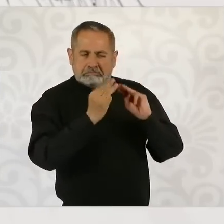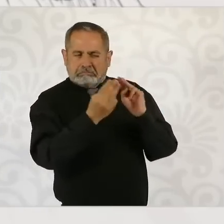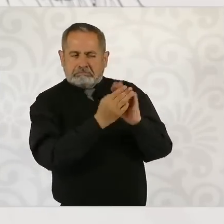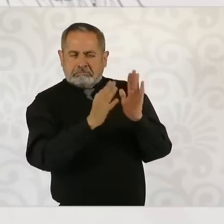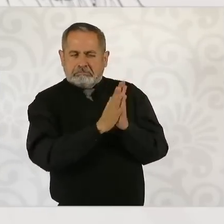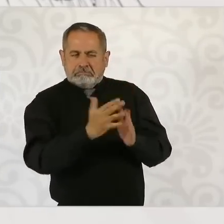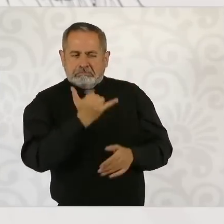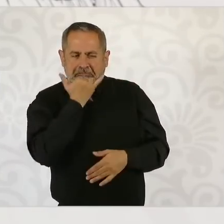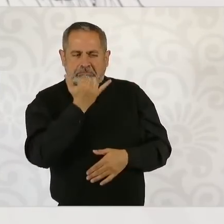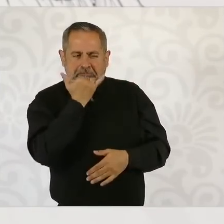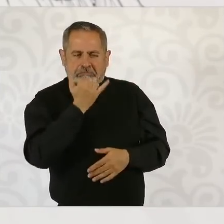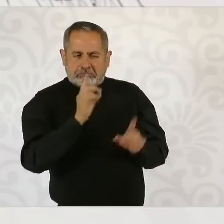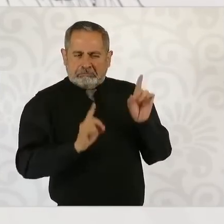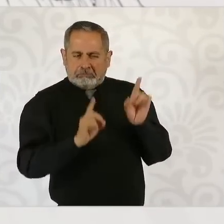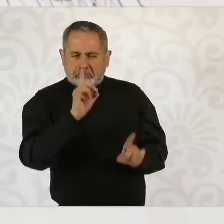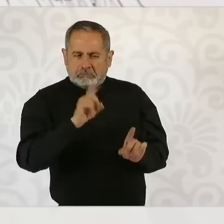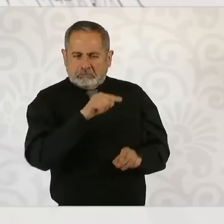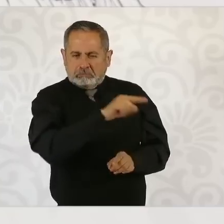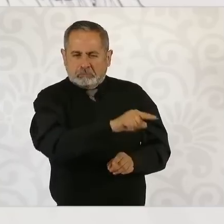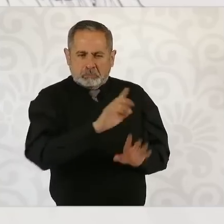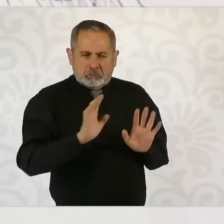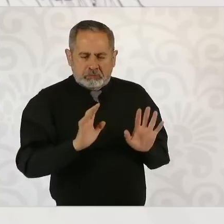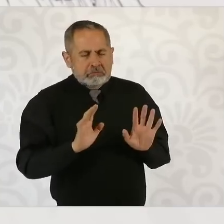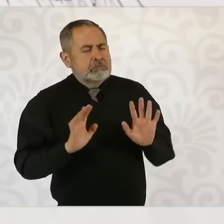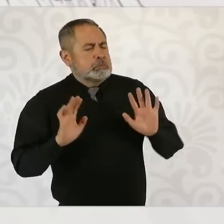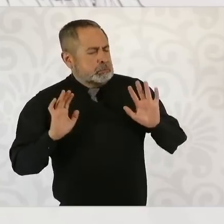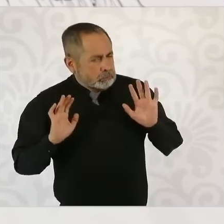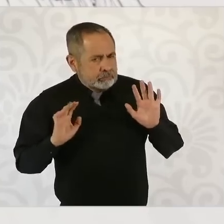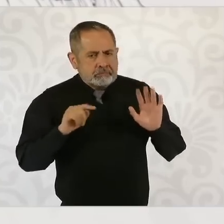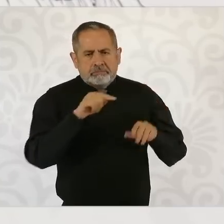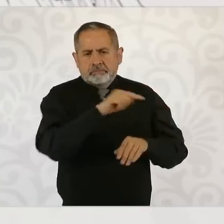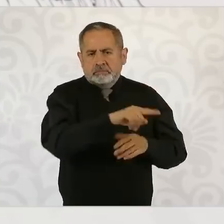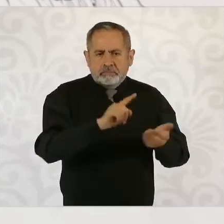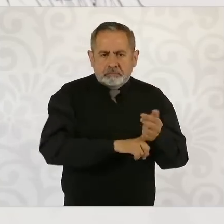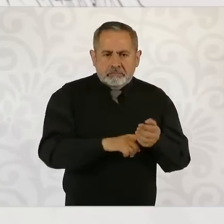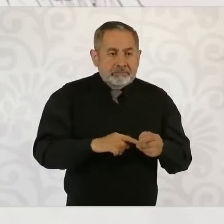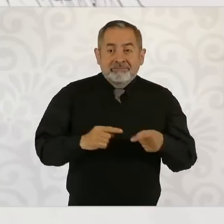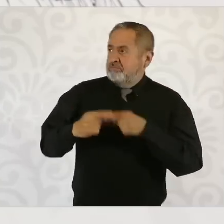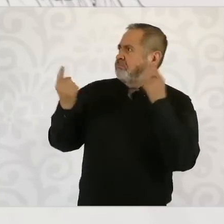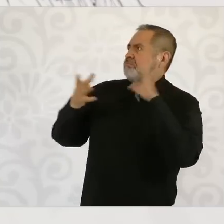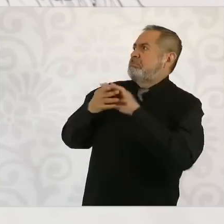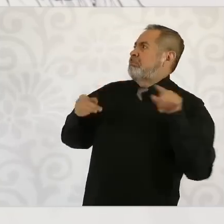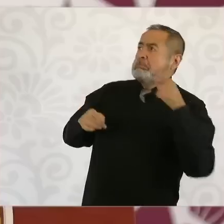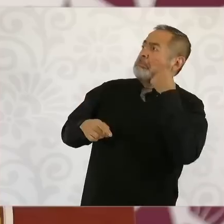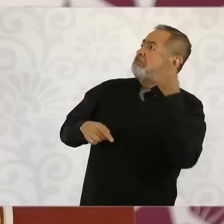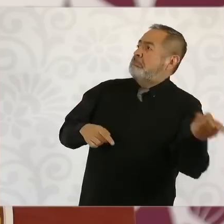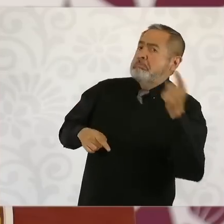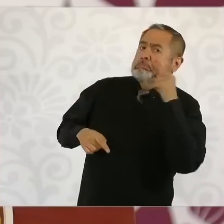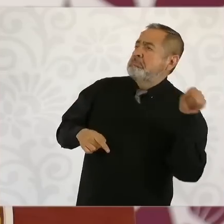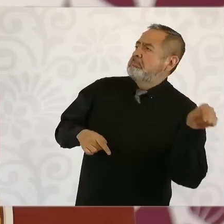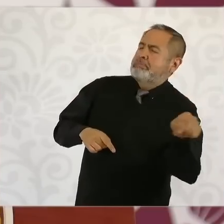con, ¿qué es lo que trae también la oposición, los adversarios?